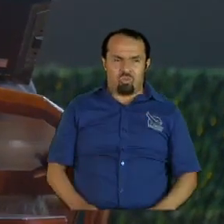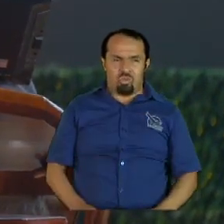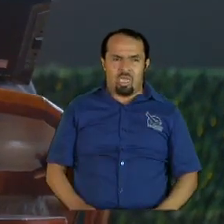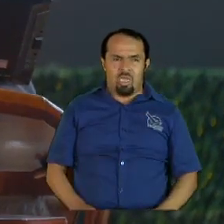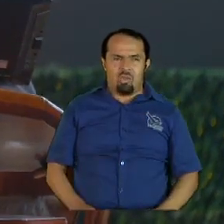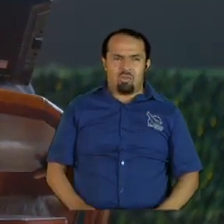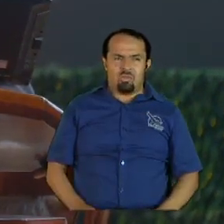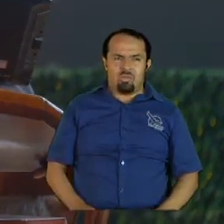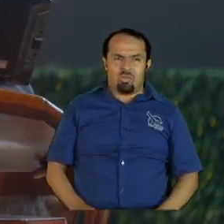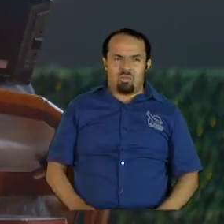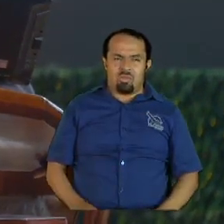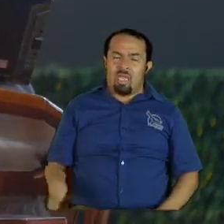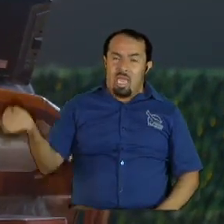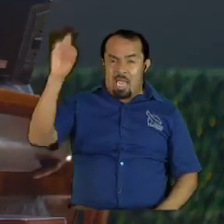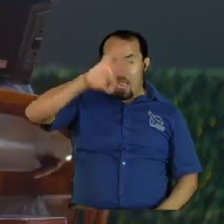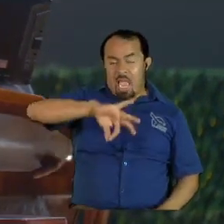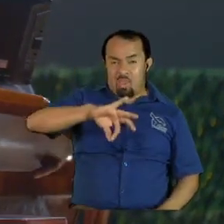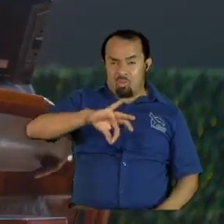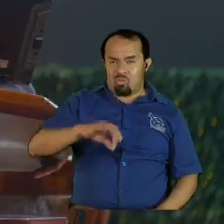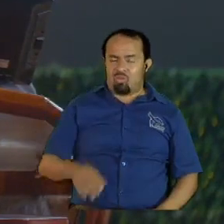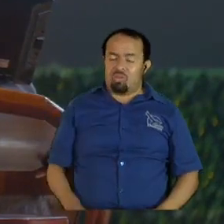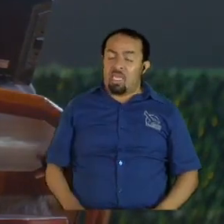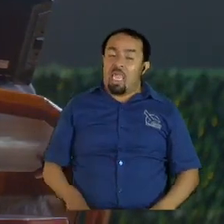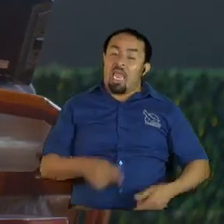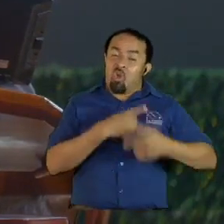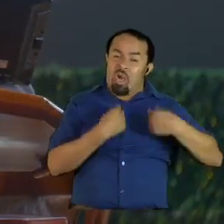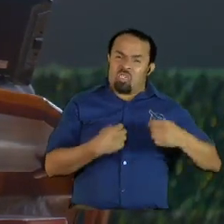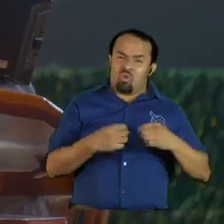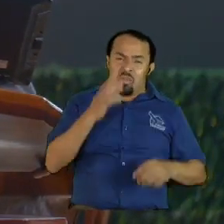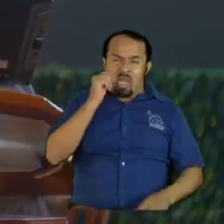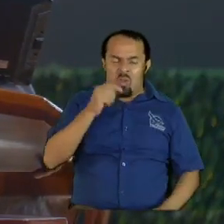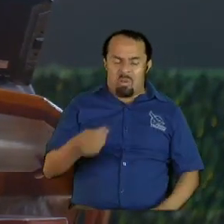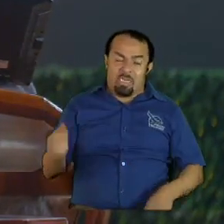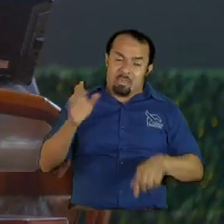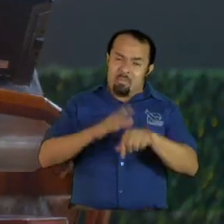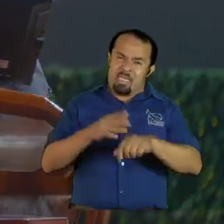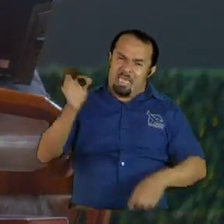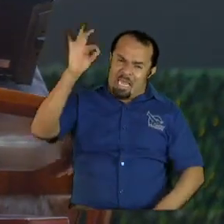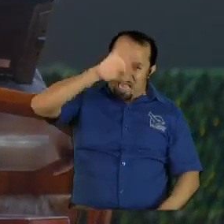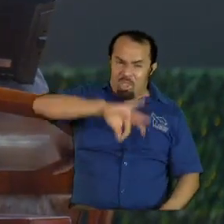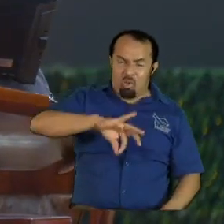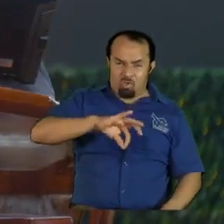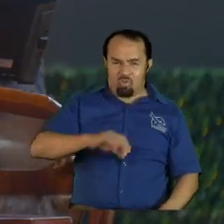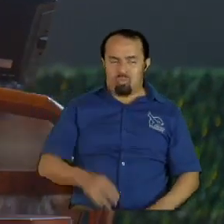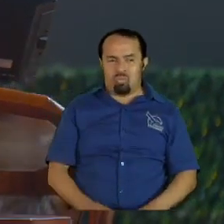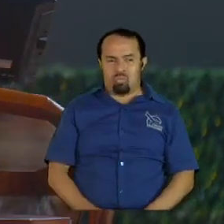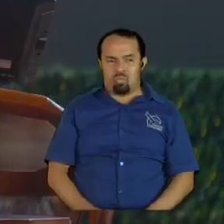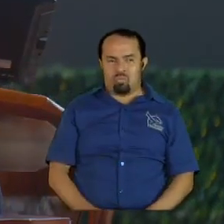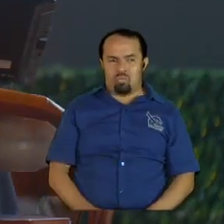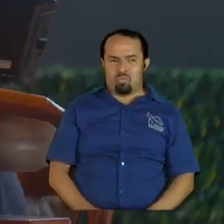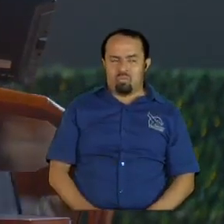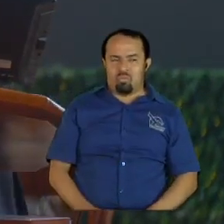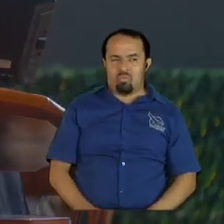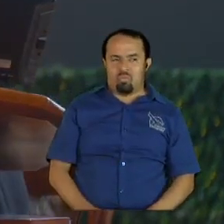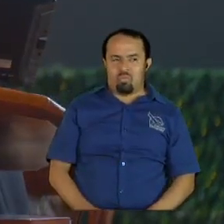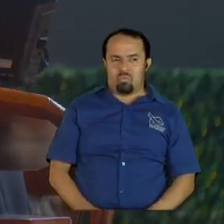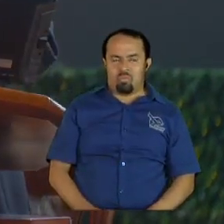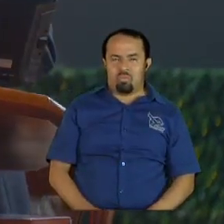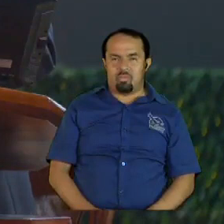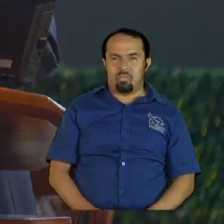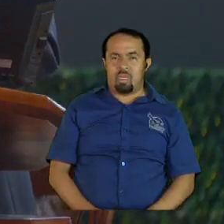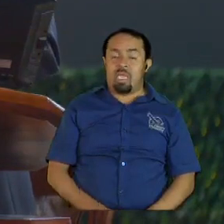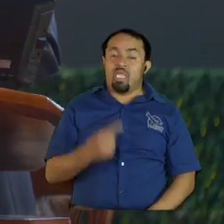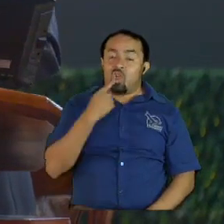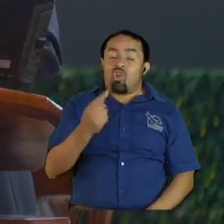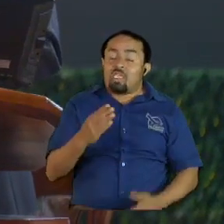engañoso es el corazón del hombre más que todas las cosas. ¿Quién lo podrá conocer? Entonces, perdón, eso es lo que dice la Biblia,